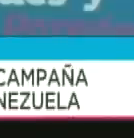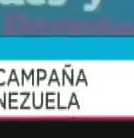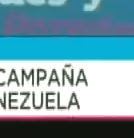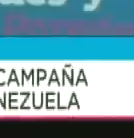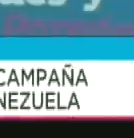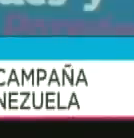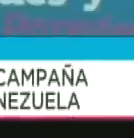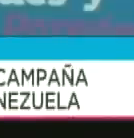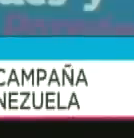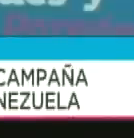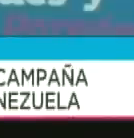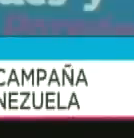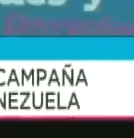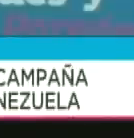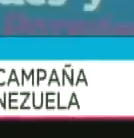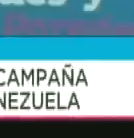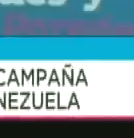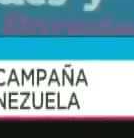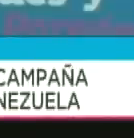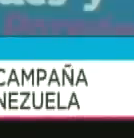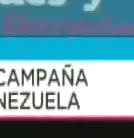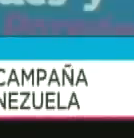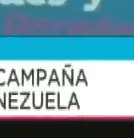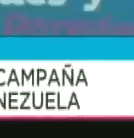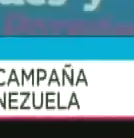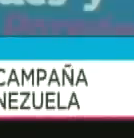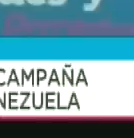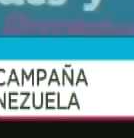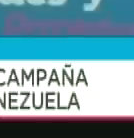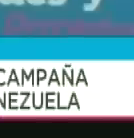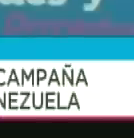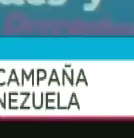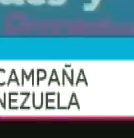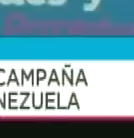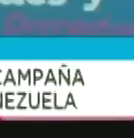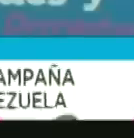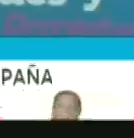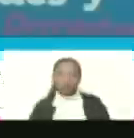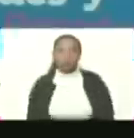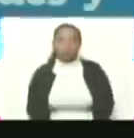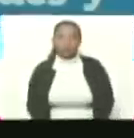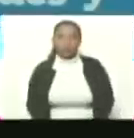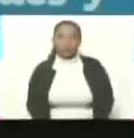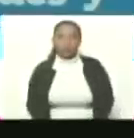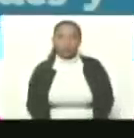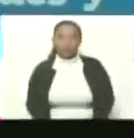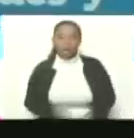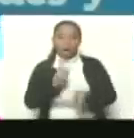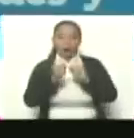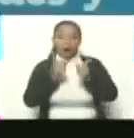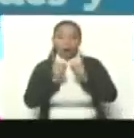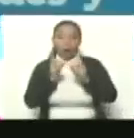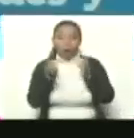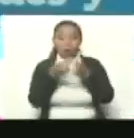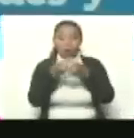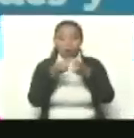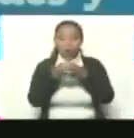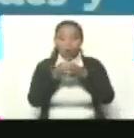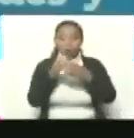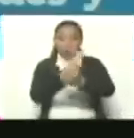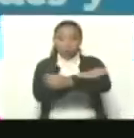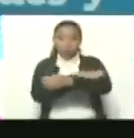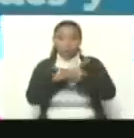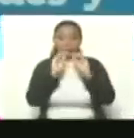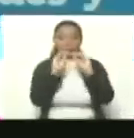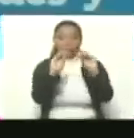extranjeros. Hay quienes llamaron a que Venezuela fuera ocupada militarmente. Hay quienes llamaron a las sanciones,